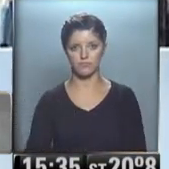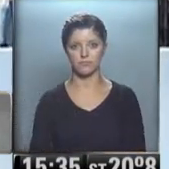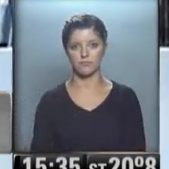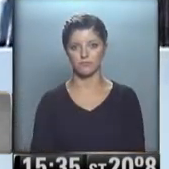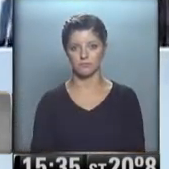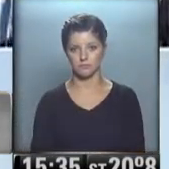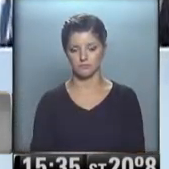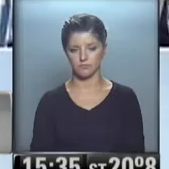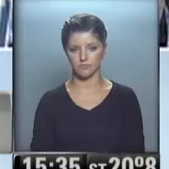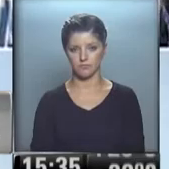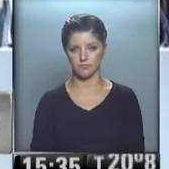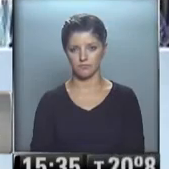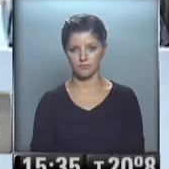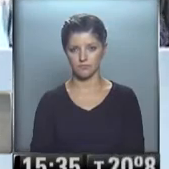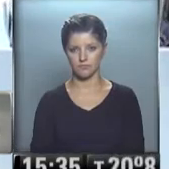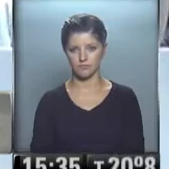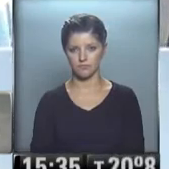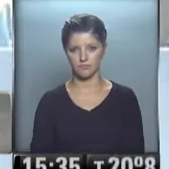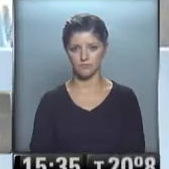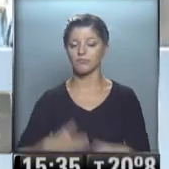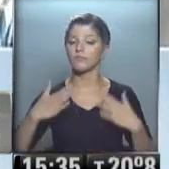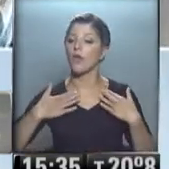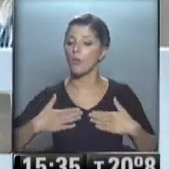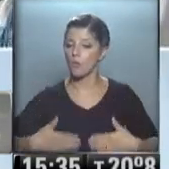padre Carlos Mujica.